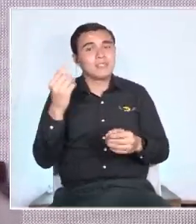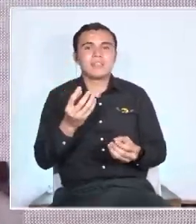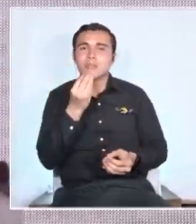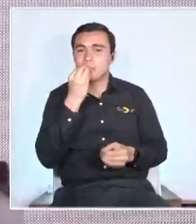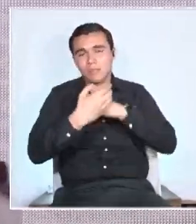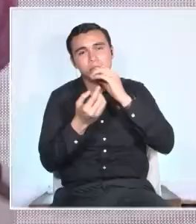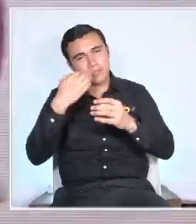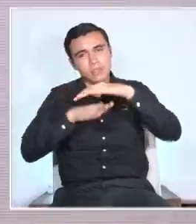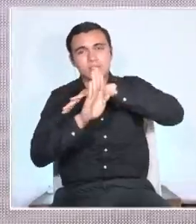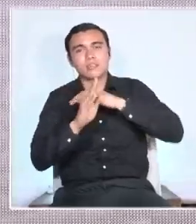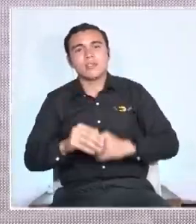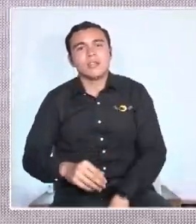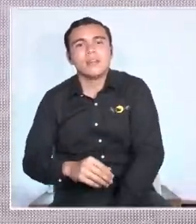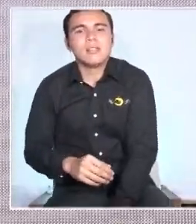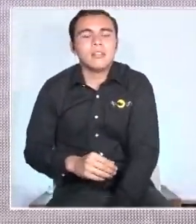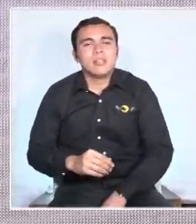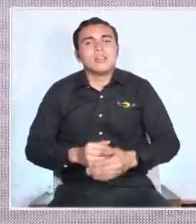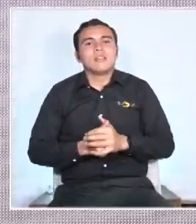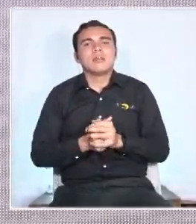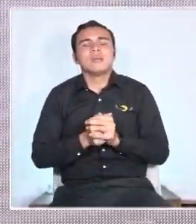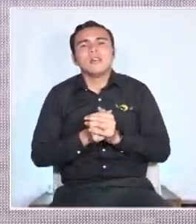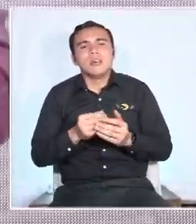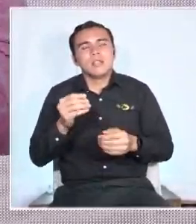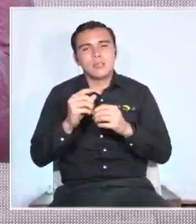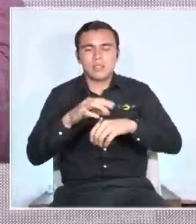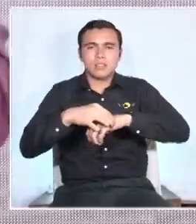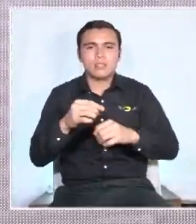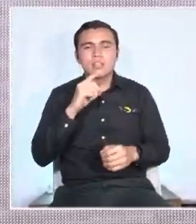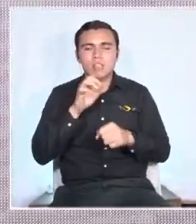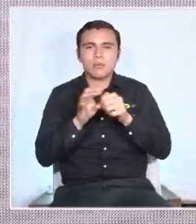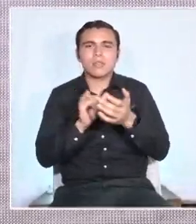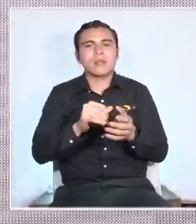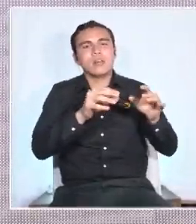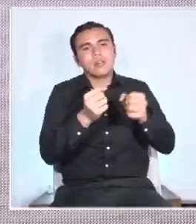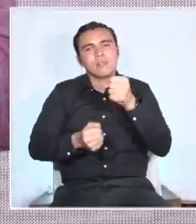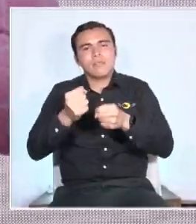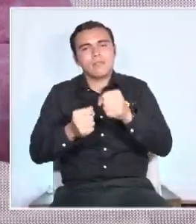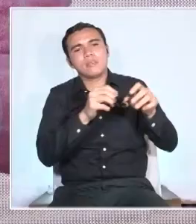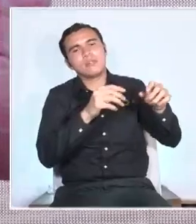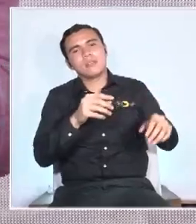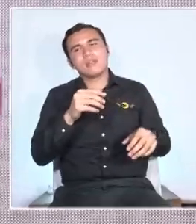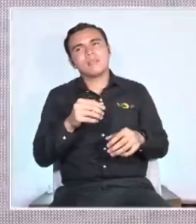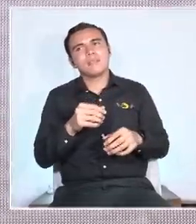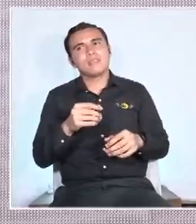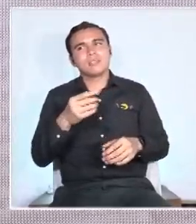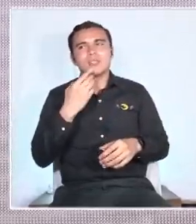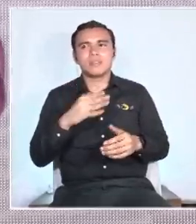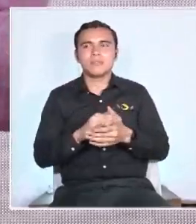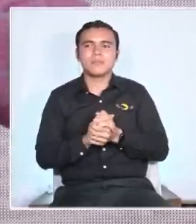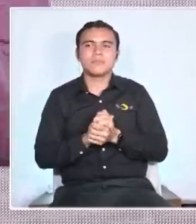Dios no te prometió maná, Dios te prometió una tierra prometida que fluye leche y miel, donde vas a